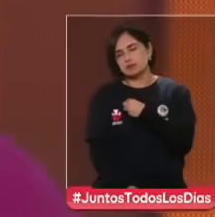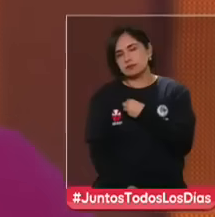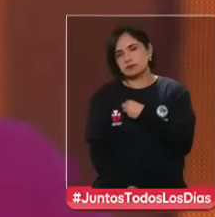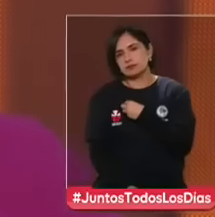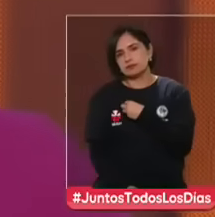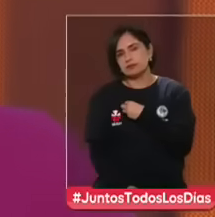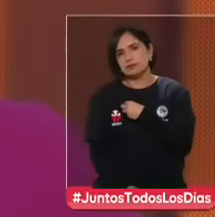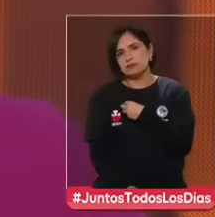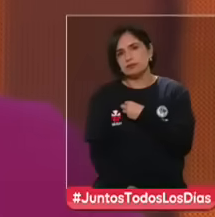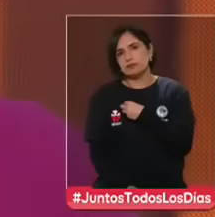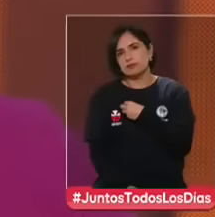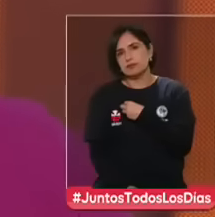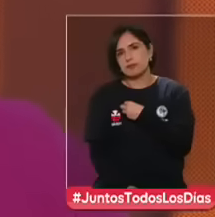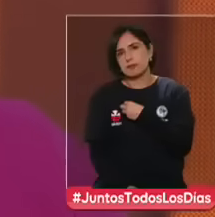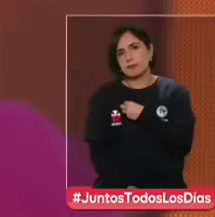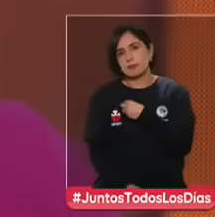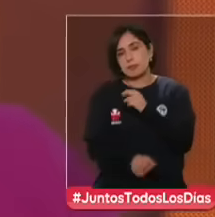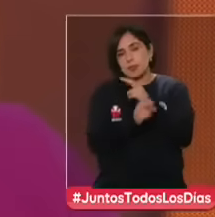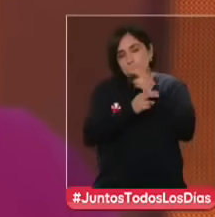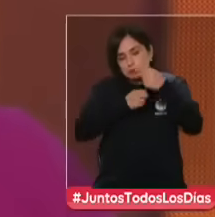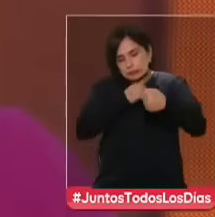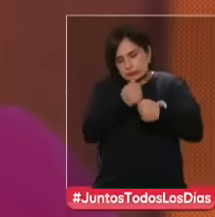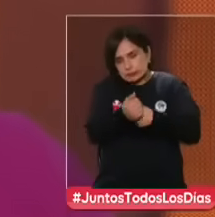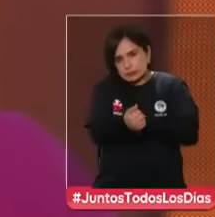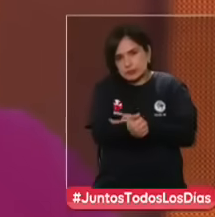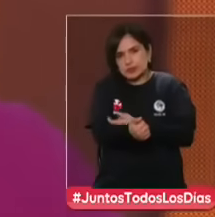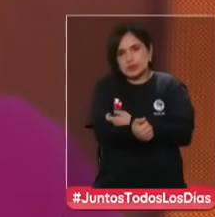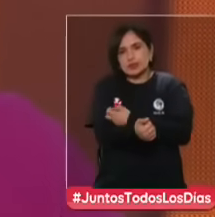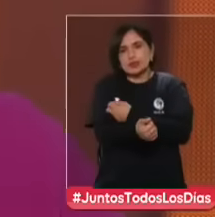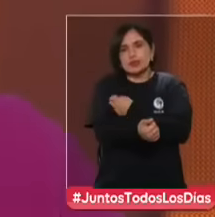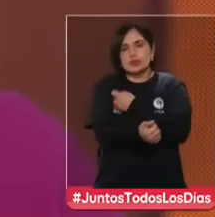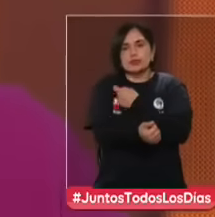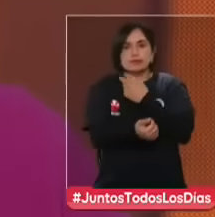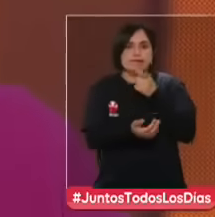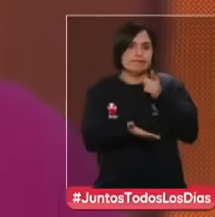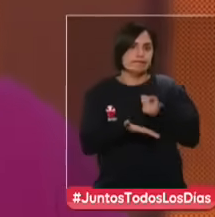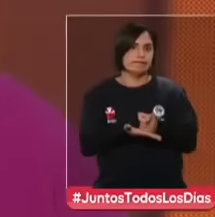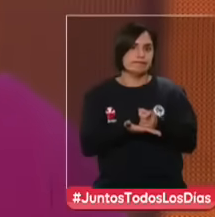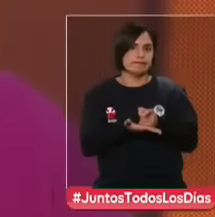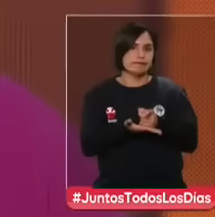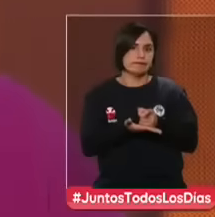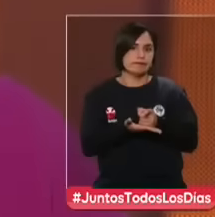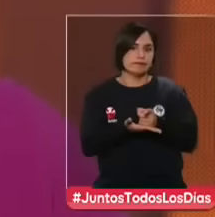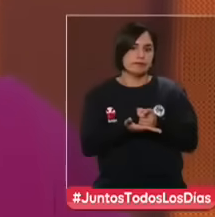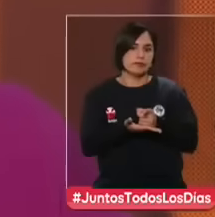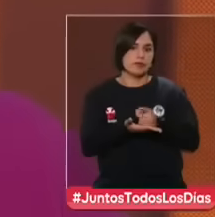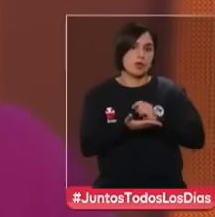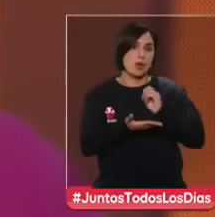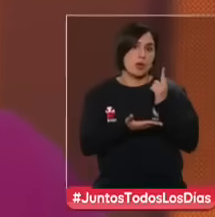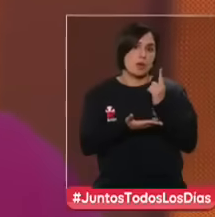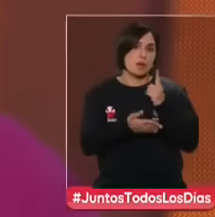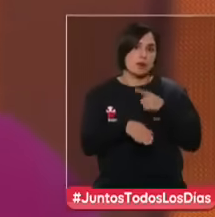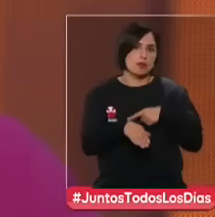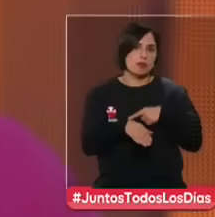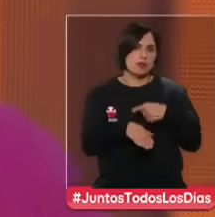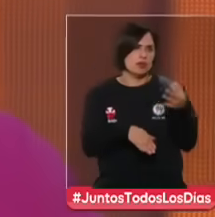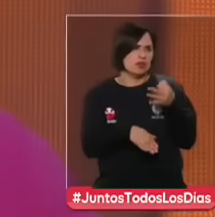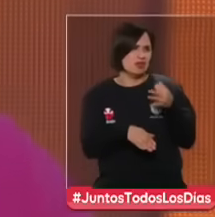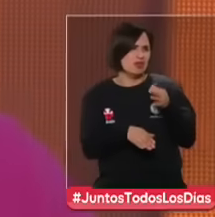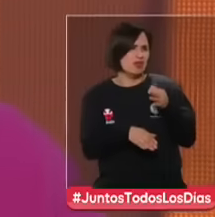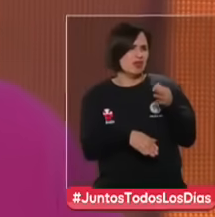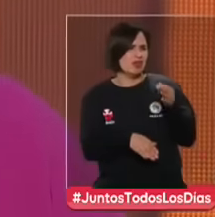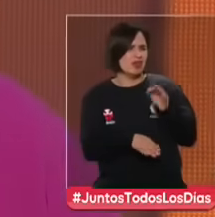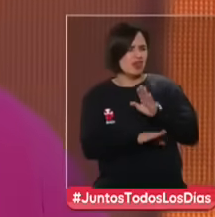lamentablemente, le entró una bacteria y tuvimos que partir. Los primeros días cuando ella decía que no quería